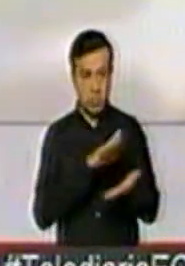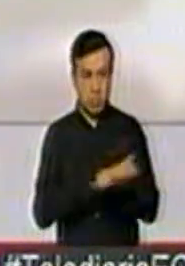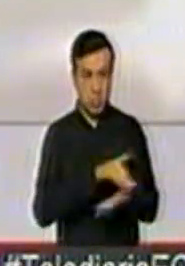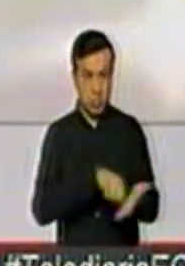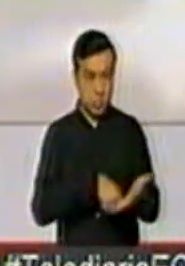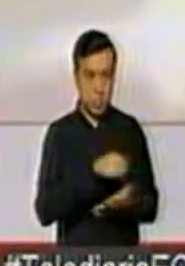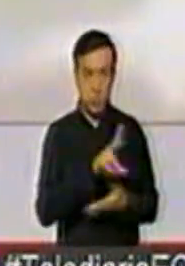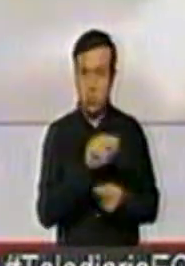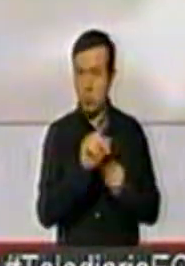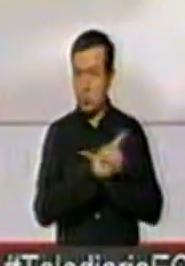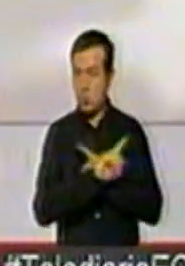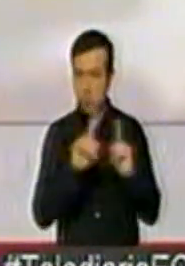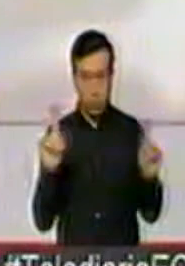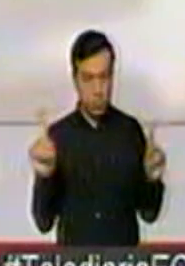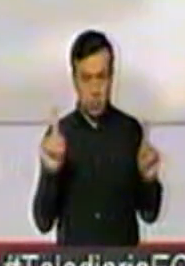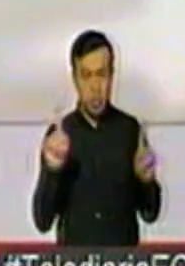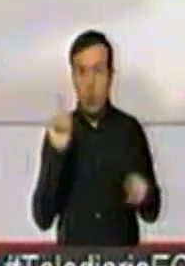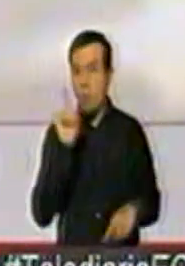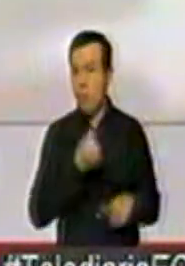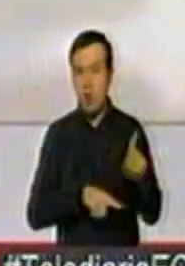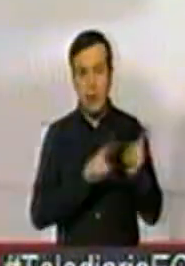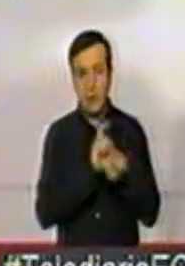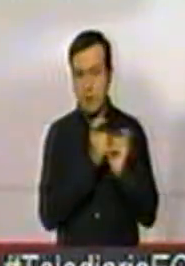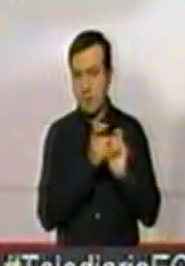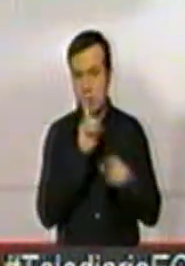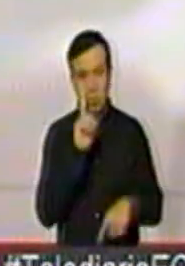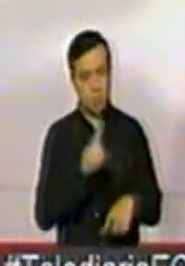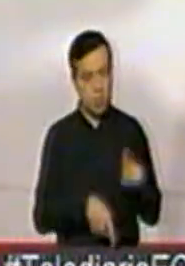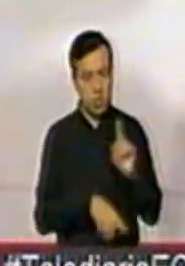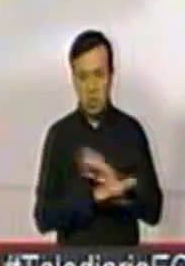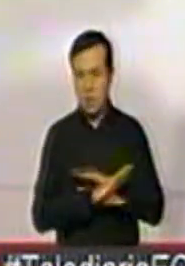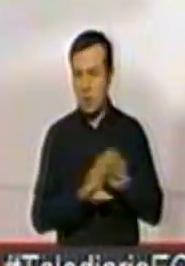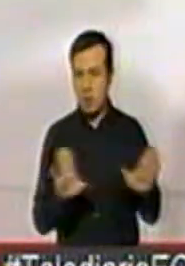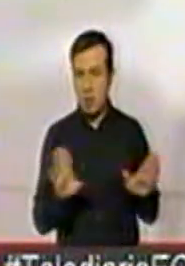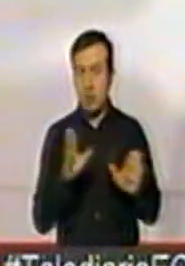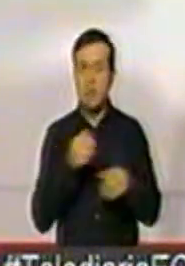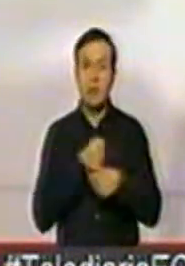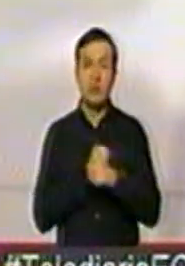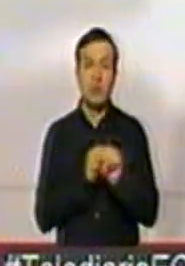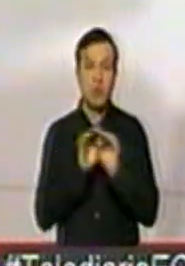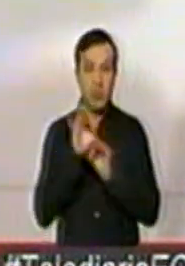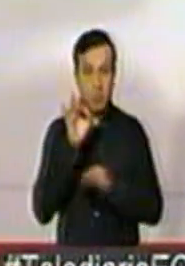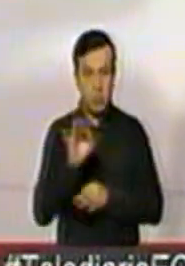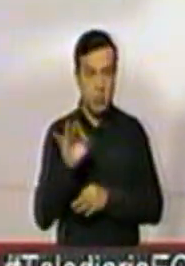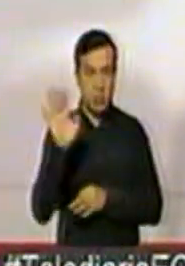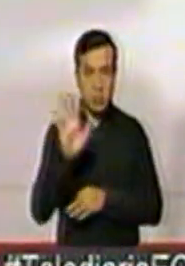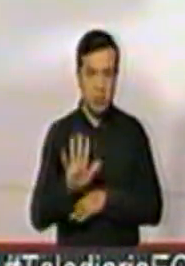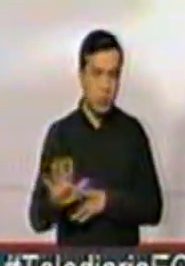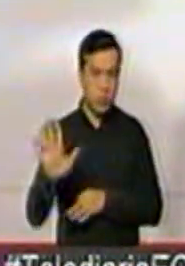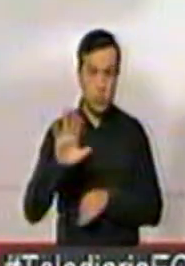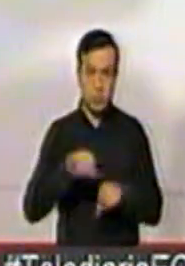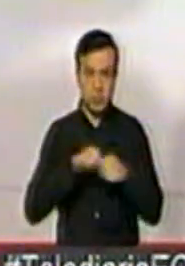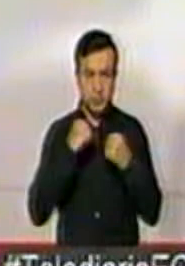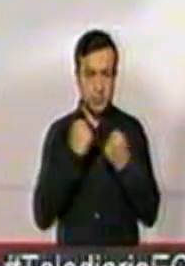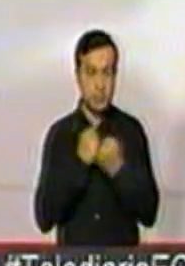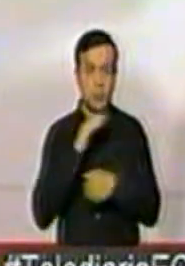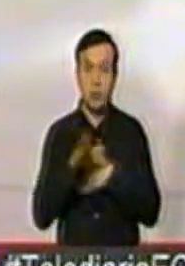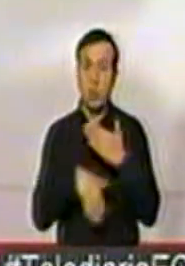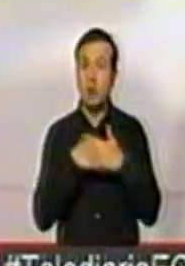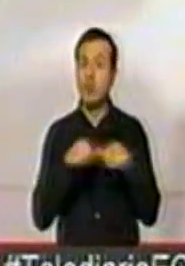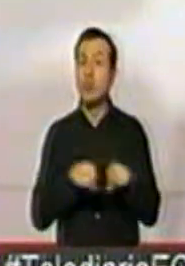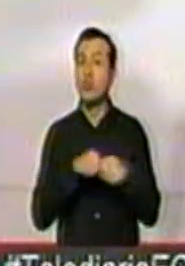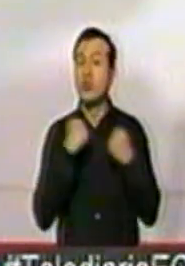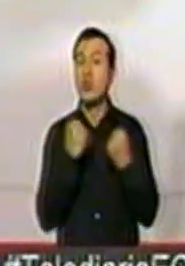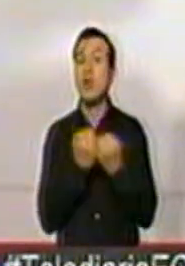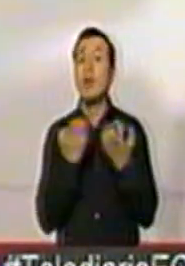Asamblea. Lamentablemente hay esa limitación. En todo caso, como Defensoría del Pueblo y creo que a nivel social, de toda la sociedad civil,